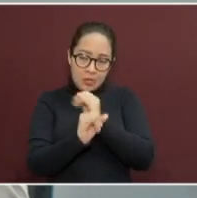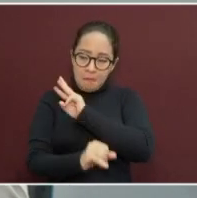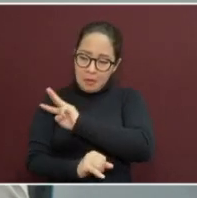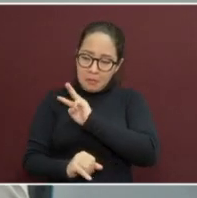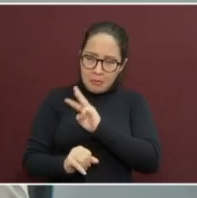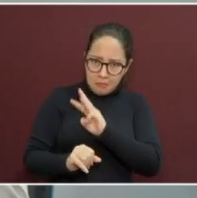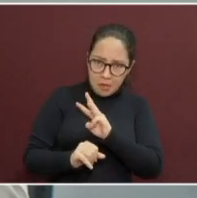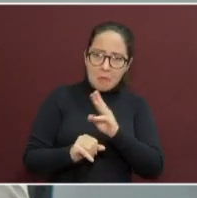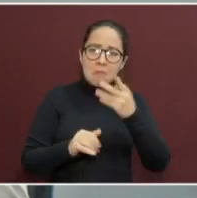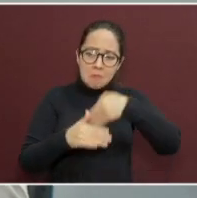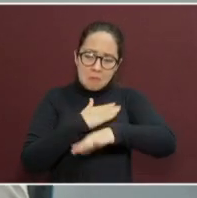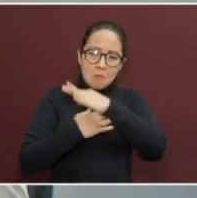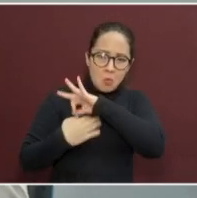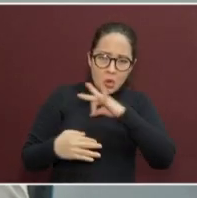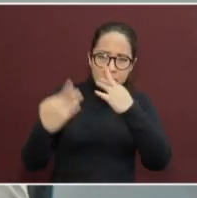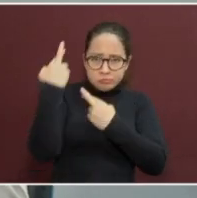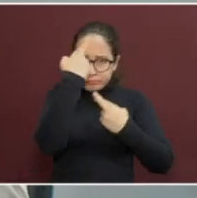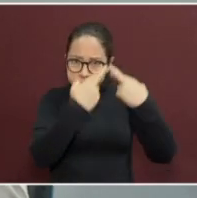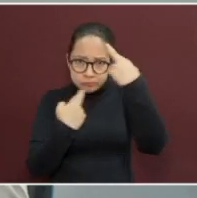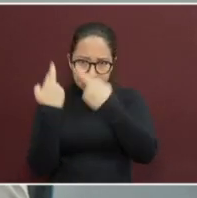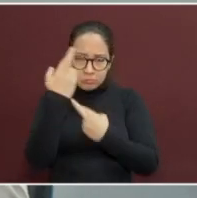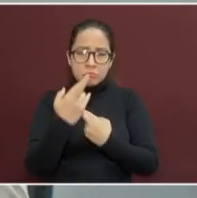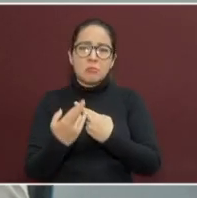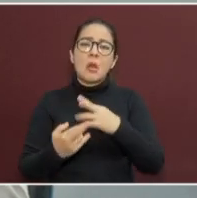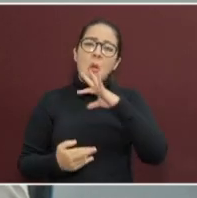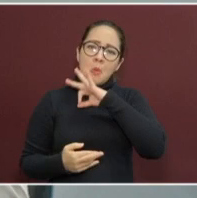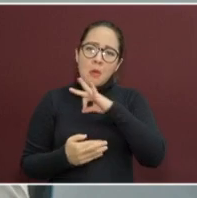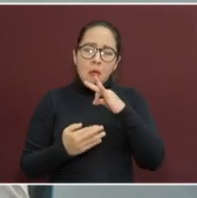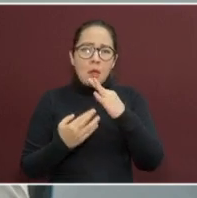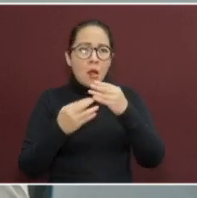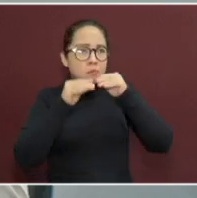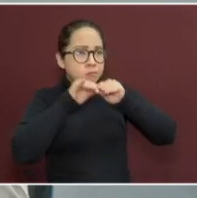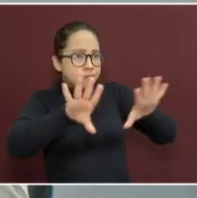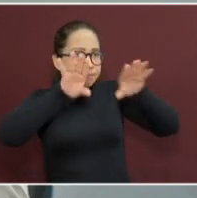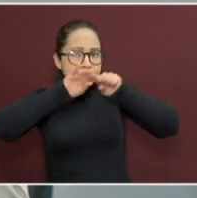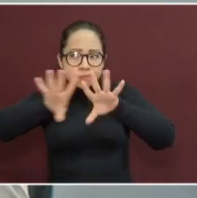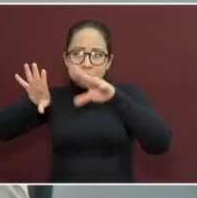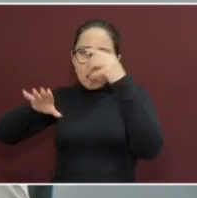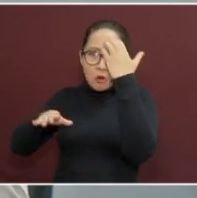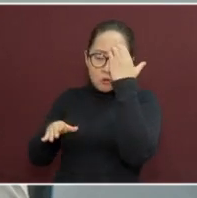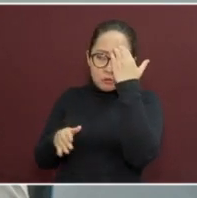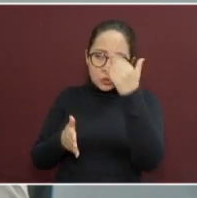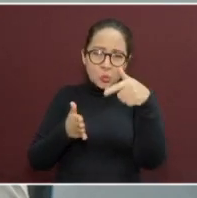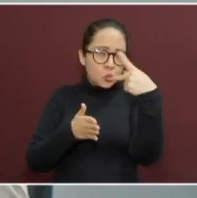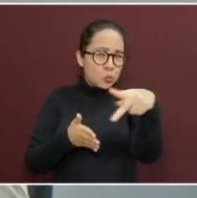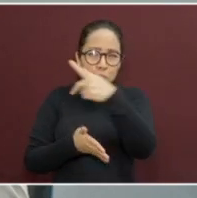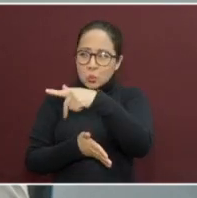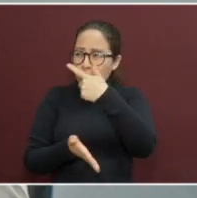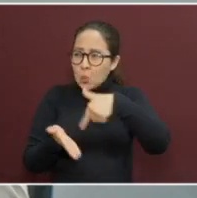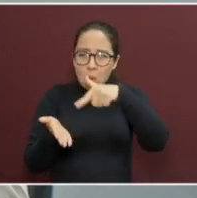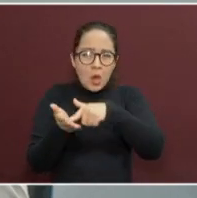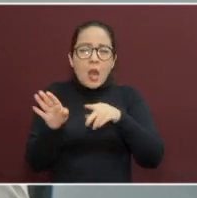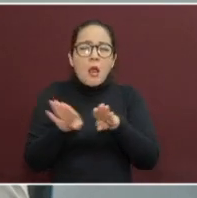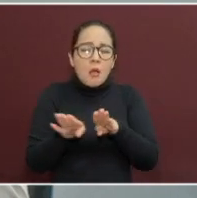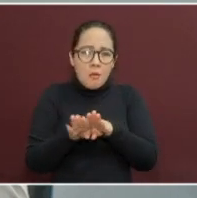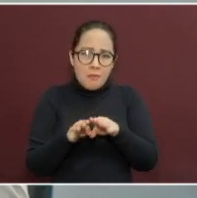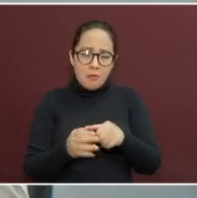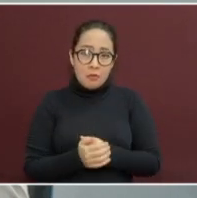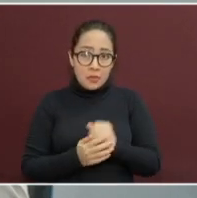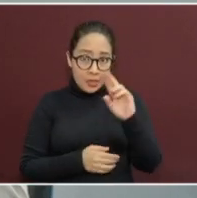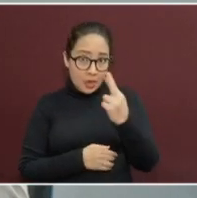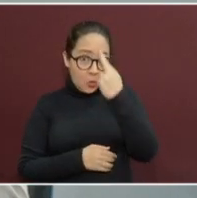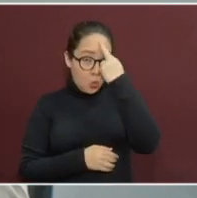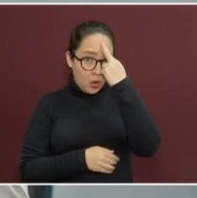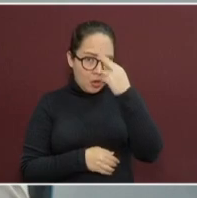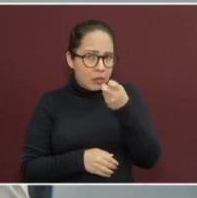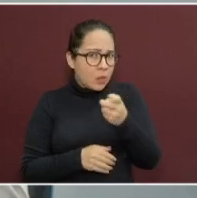repliquen esta información para que todos podamos conocer la situación de nuestros municipios recuerden este cambio es